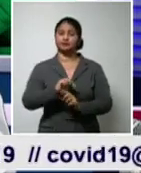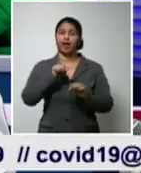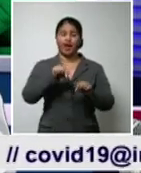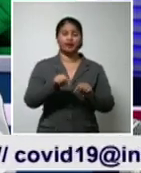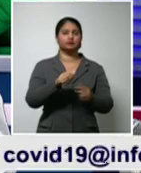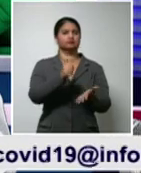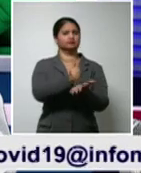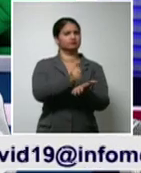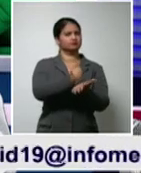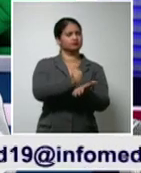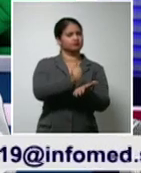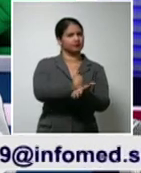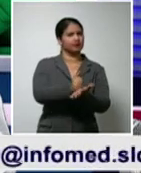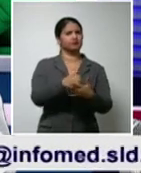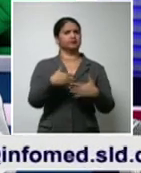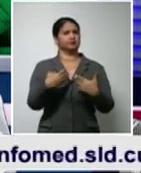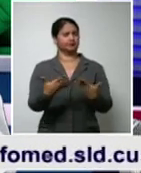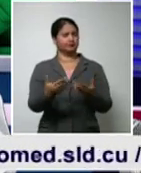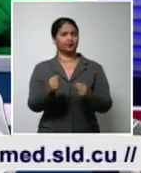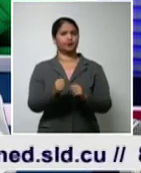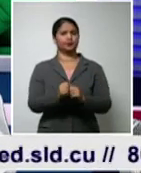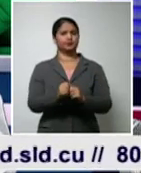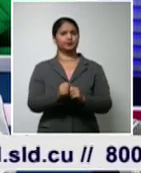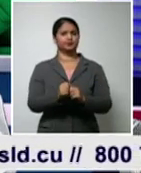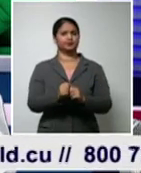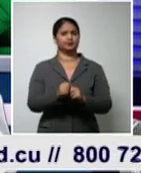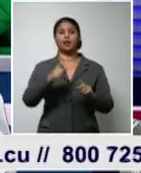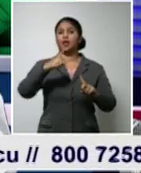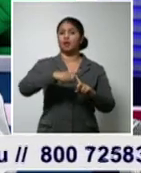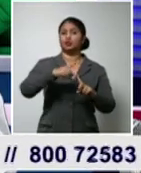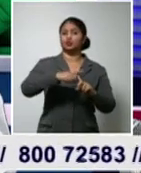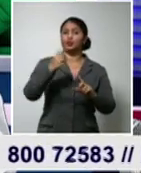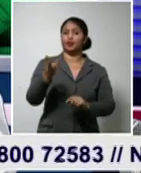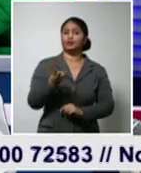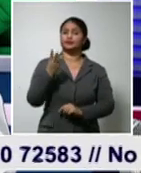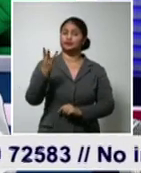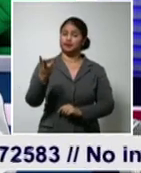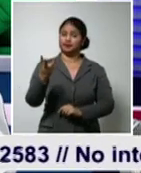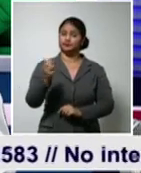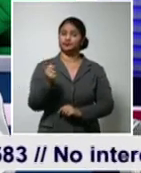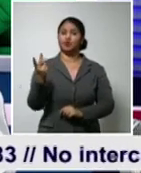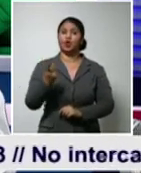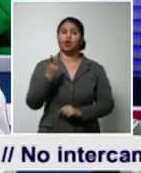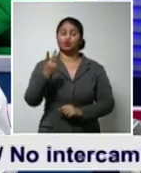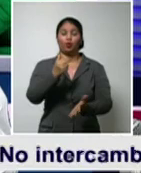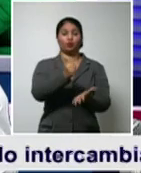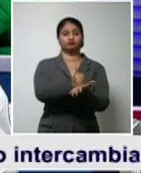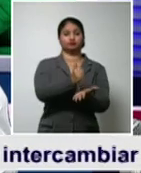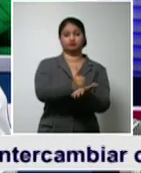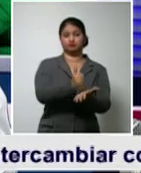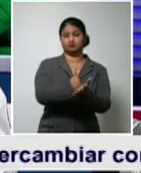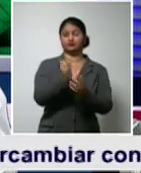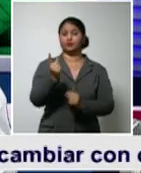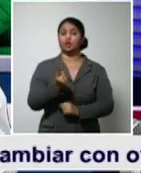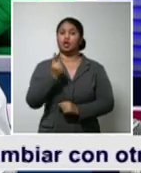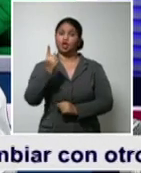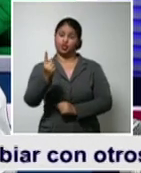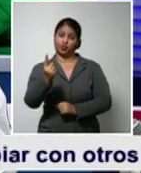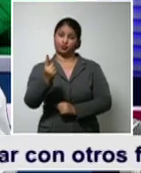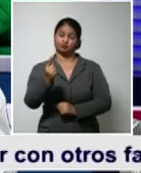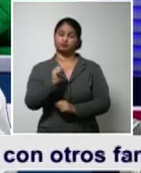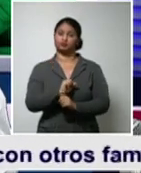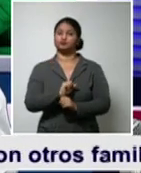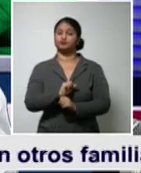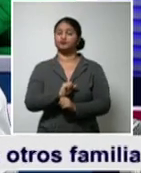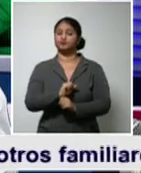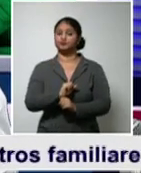Cabecera. En Las Tunas, 3 casos importados, 2 del municipio Cabecera y 1 de Puerto Padre.